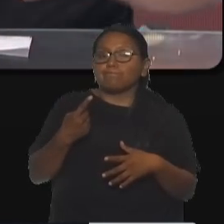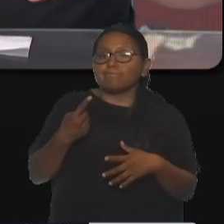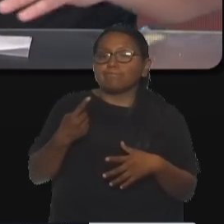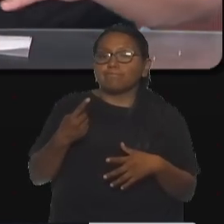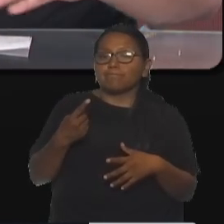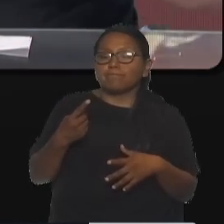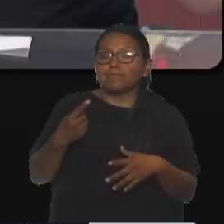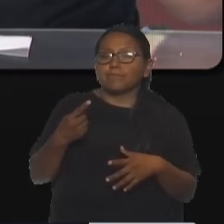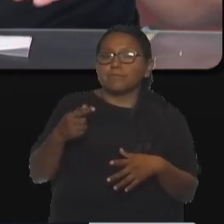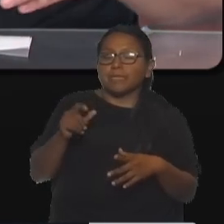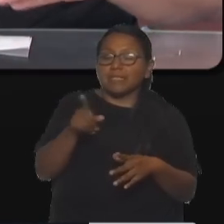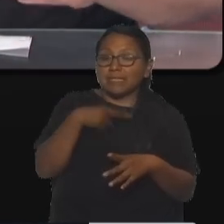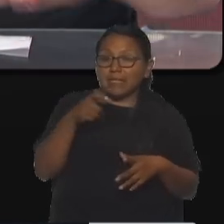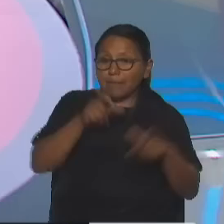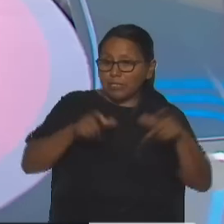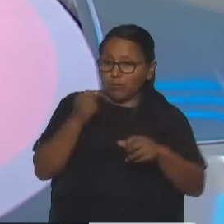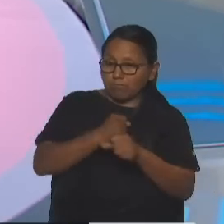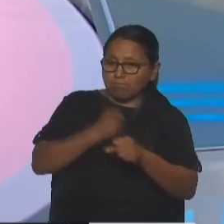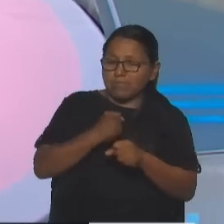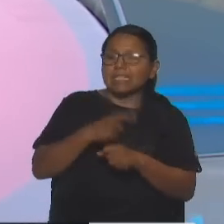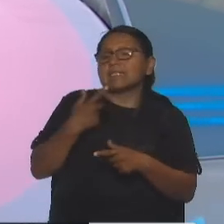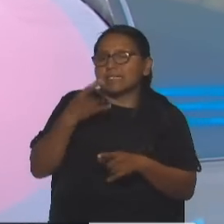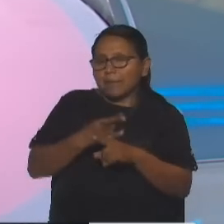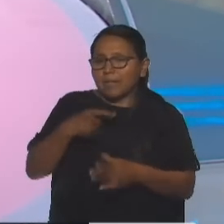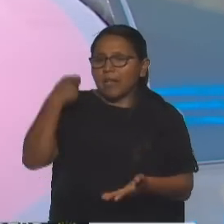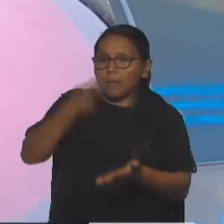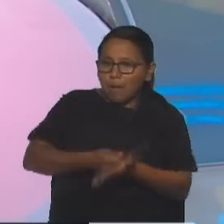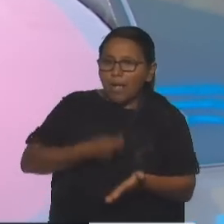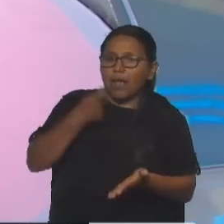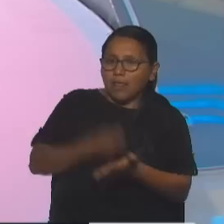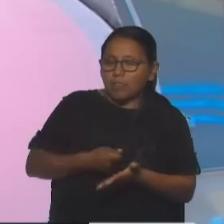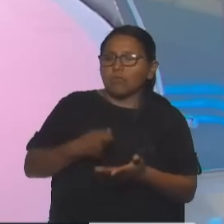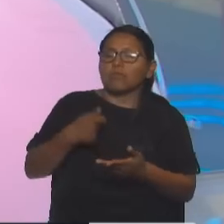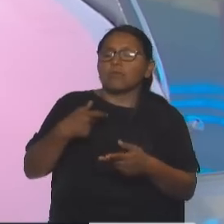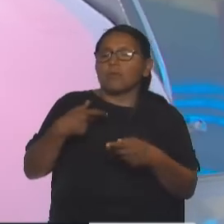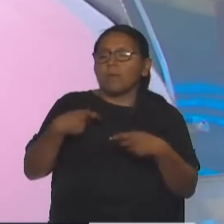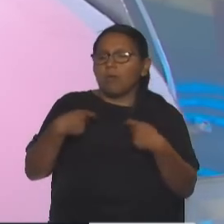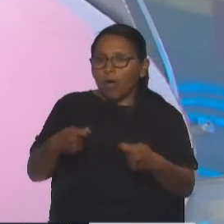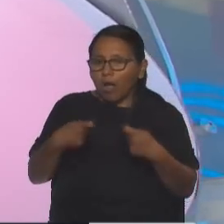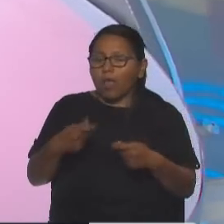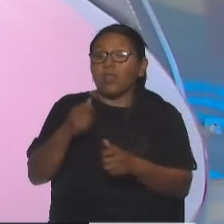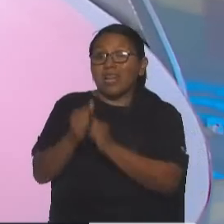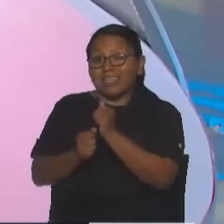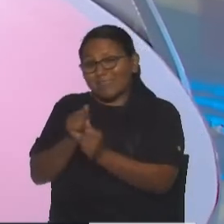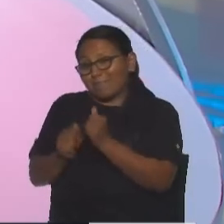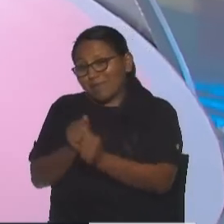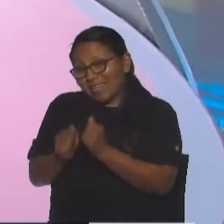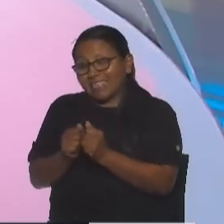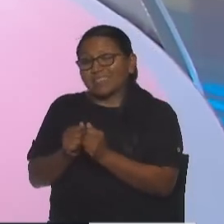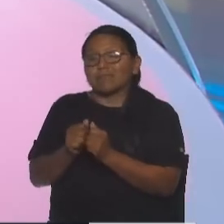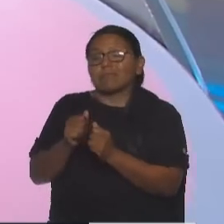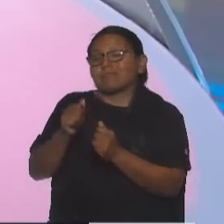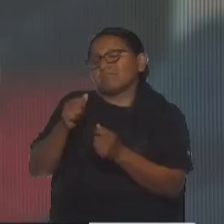si bien esa clase trabajadora siempre es la que está pagando todos esos costes de la vida, las empresas como